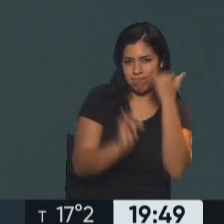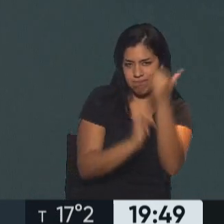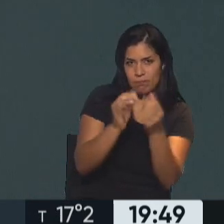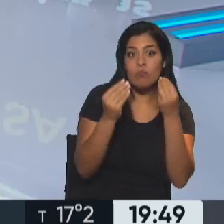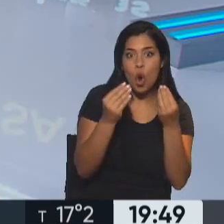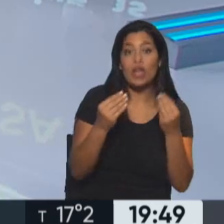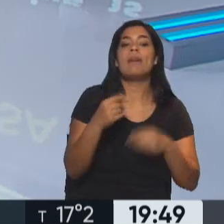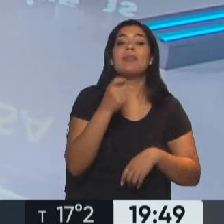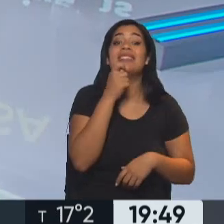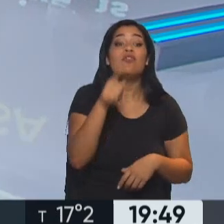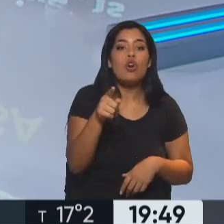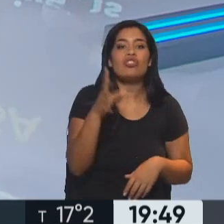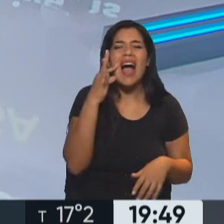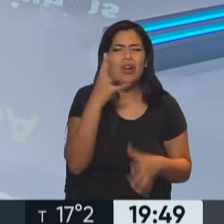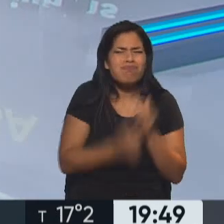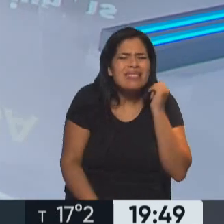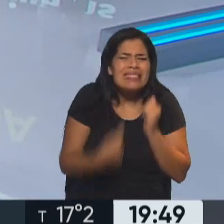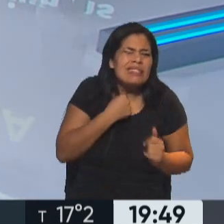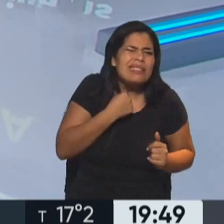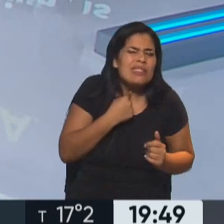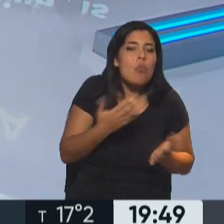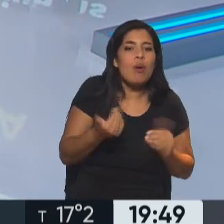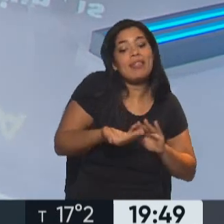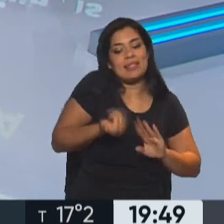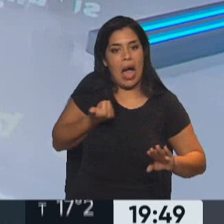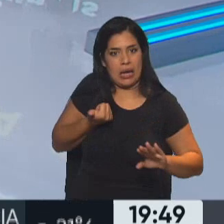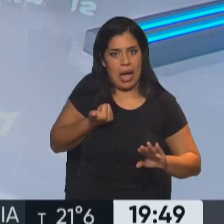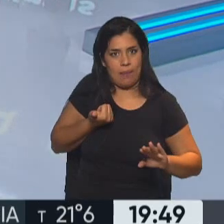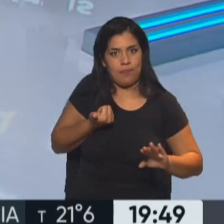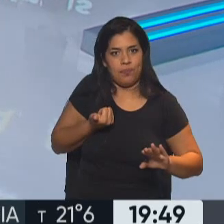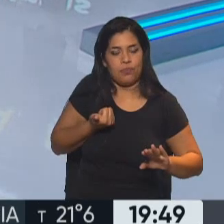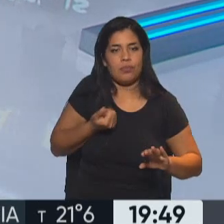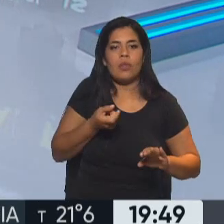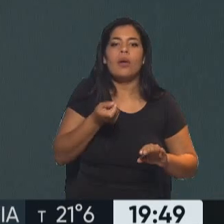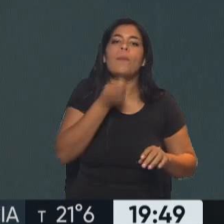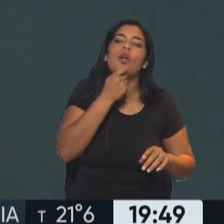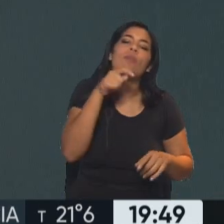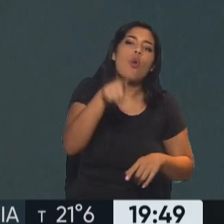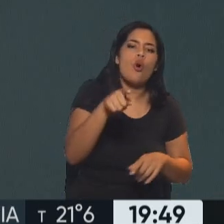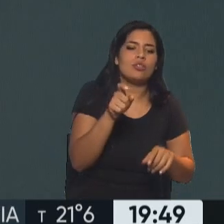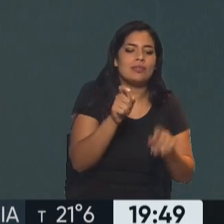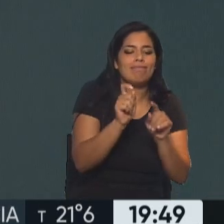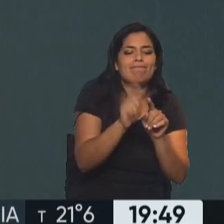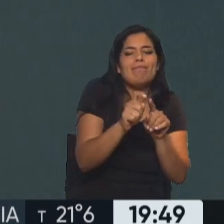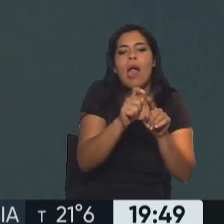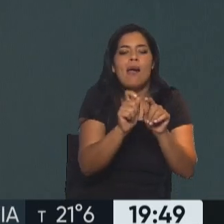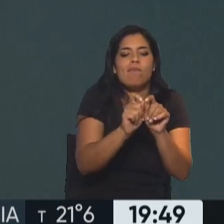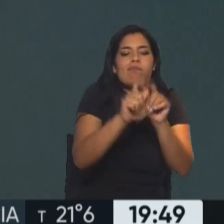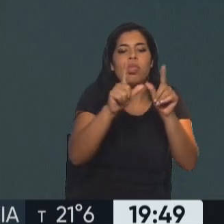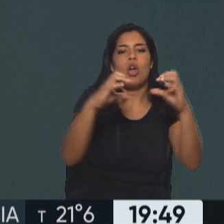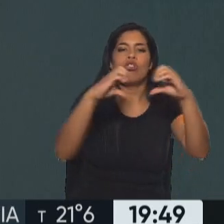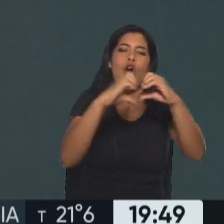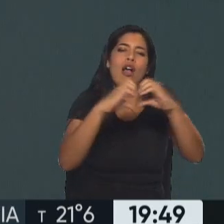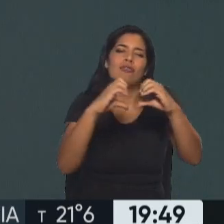porque si vos por error presionaste, podés sacar la reacción. Es decir, el corazón, si lo diste por error, un mensaje